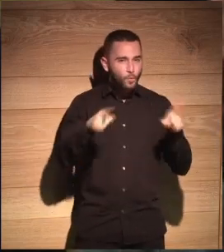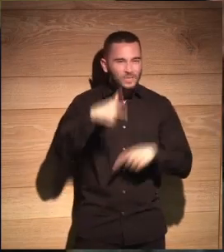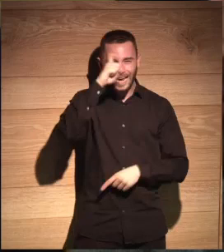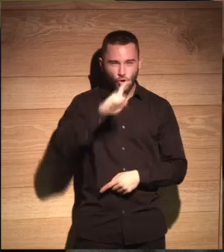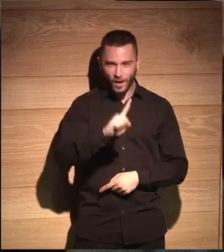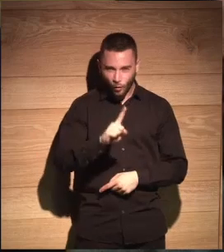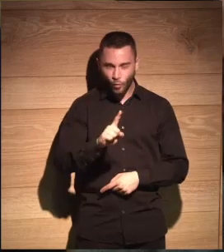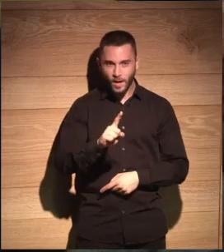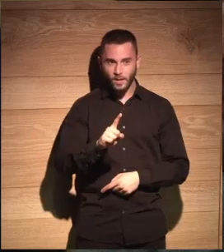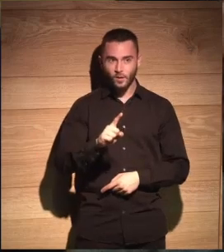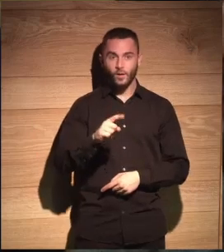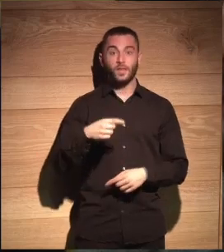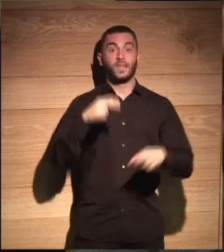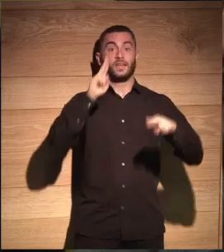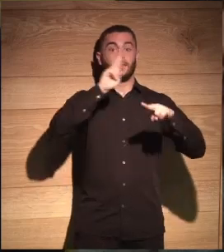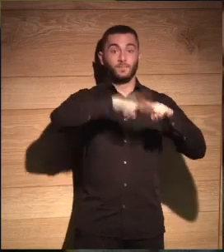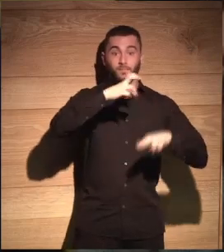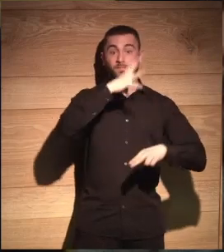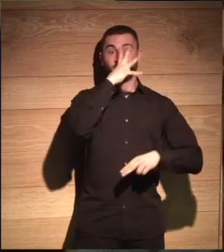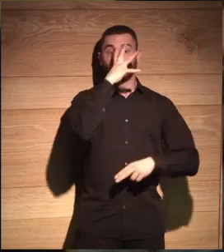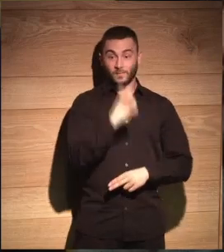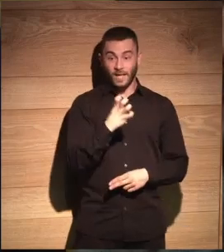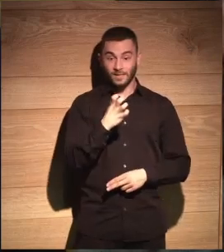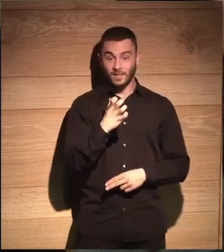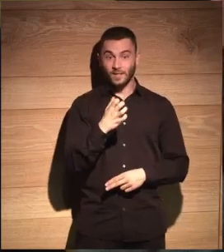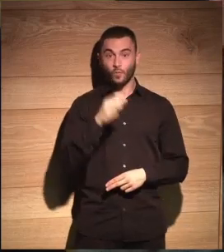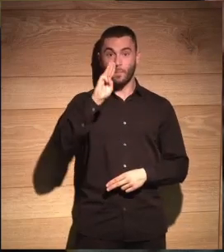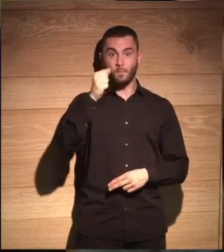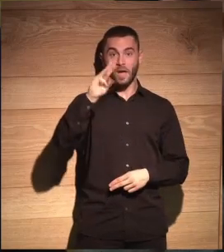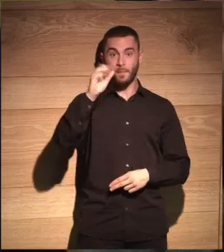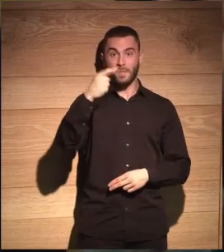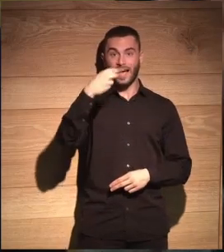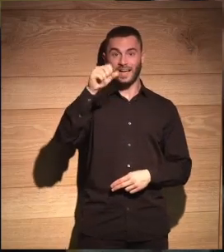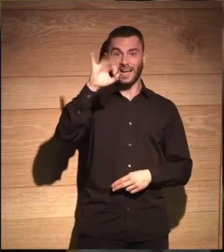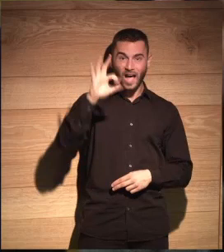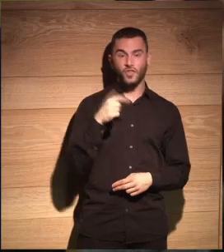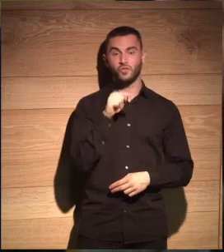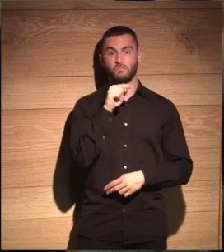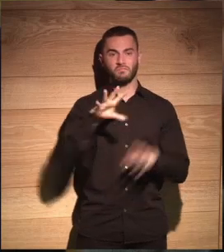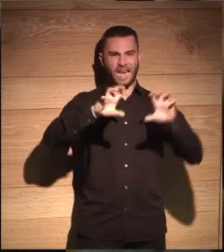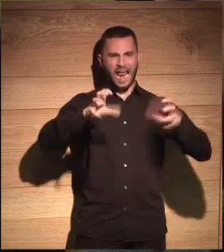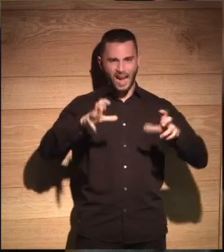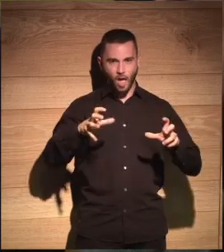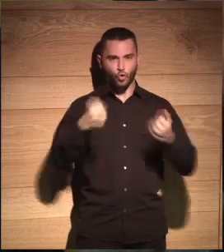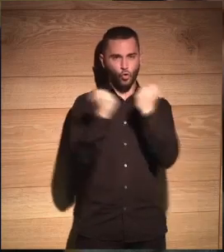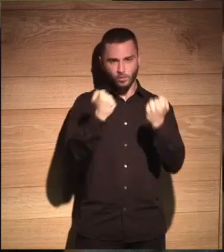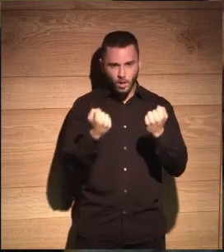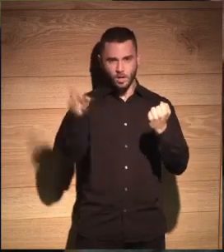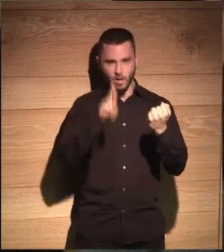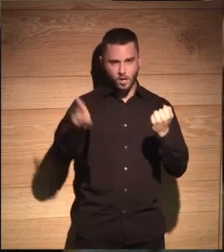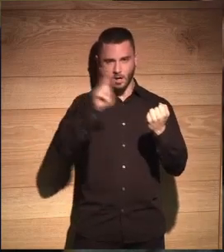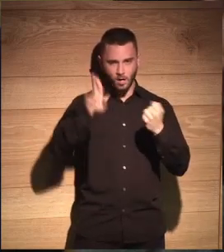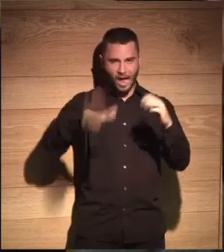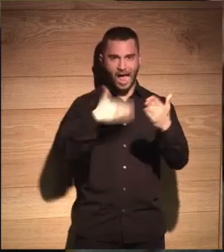de infausto recuerdo para Black Sad, que un papagayo empieza a ponerle una y otra vez en la radio de un coche hasta que termina con un